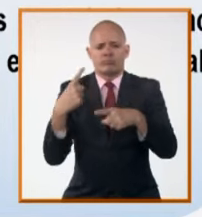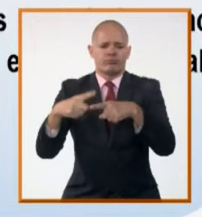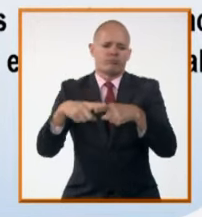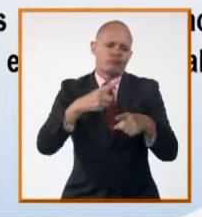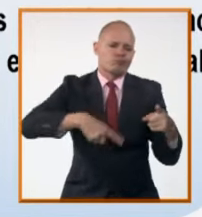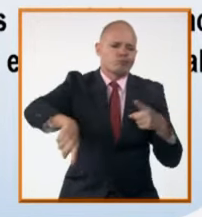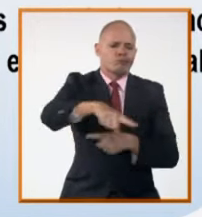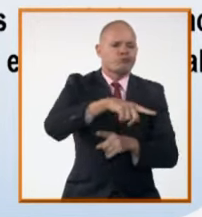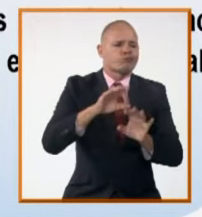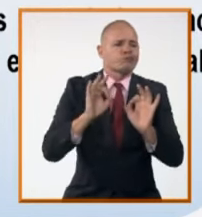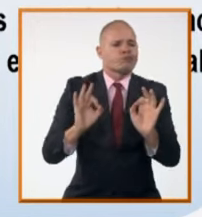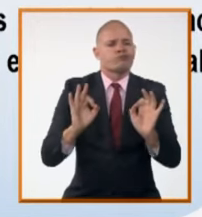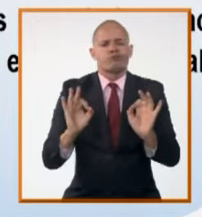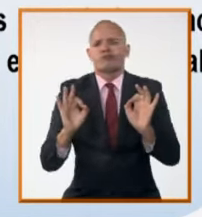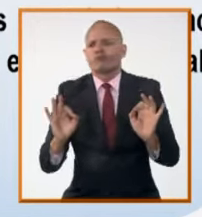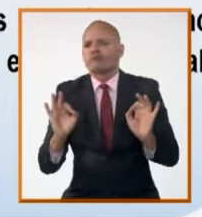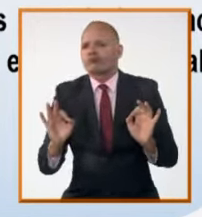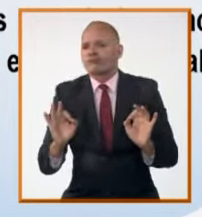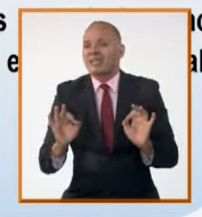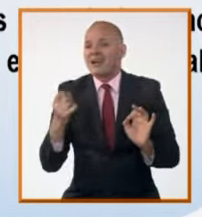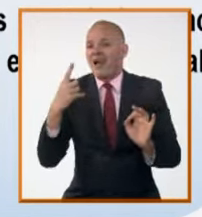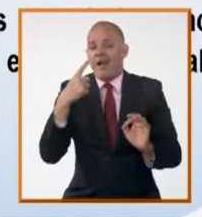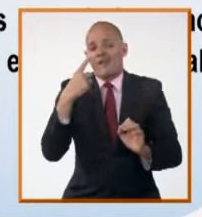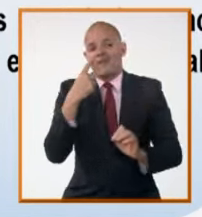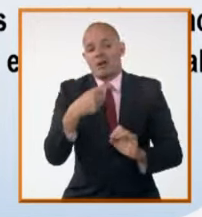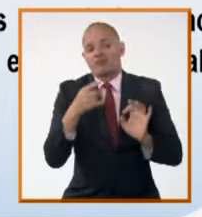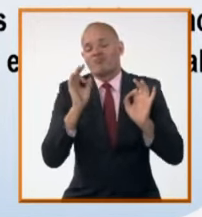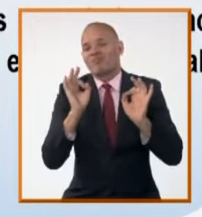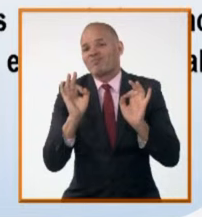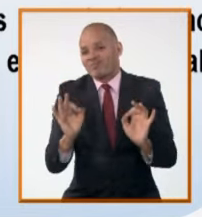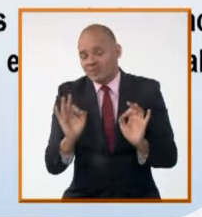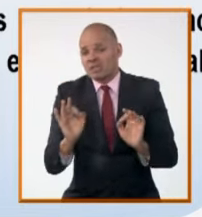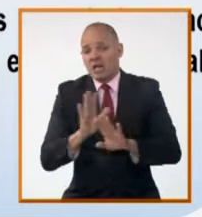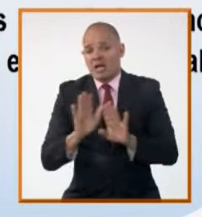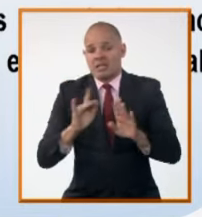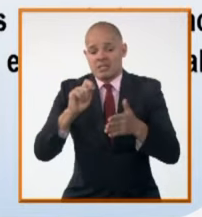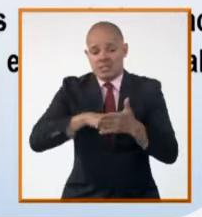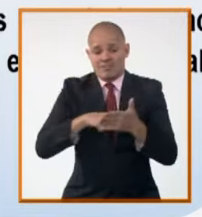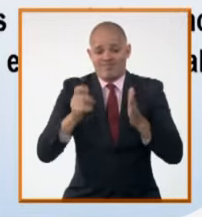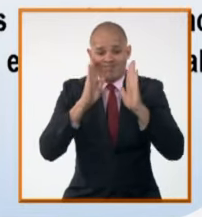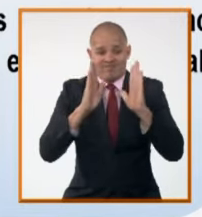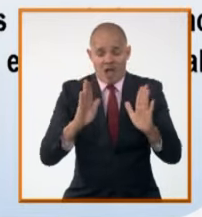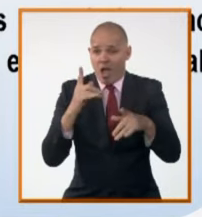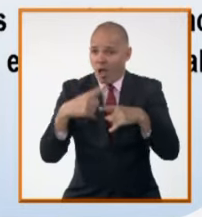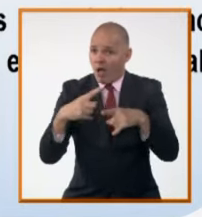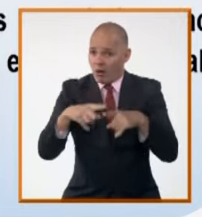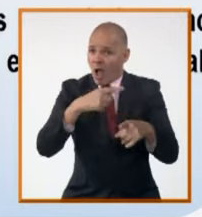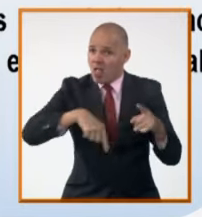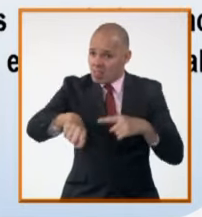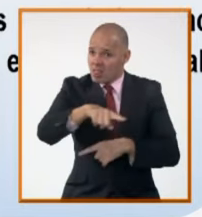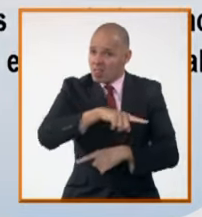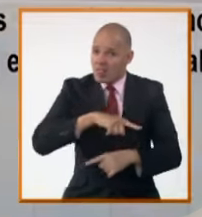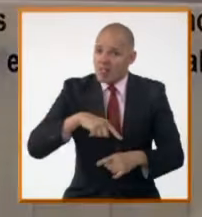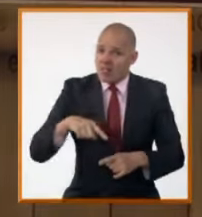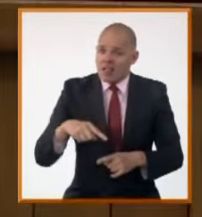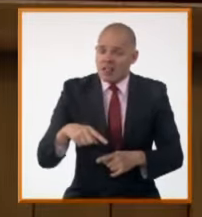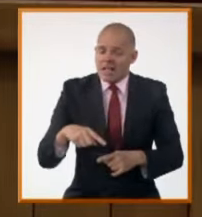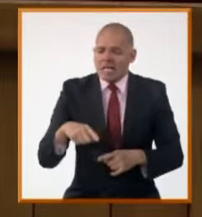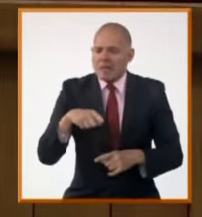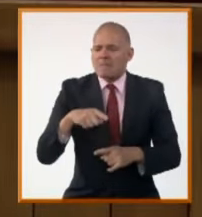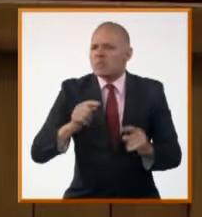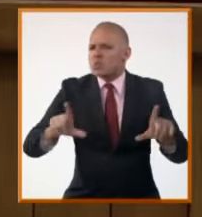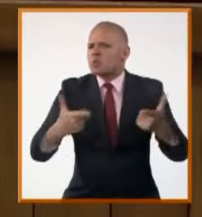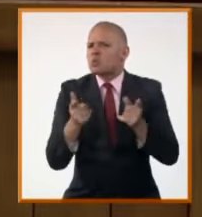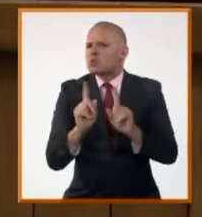que los separan de las actividades principales para las cuales fueron diseñados esos sistemas y además con encargos estatales